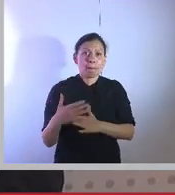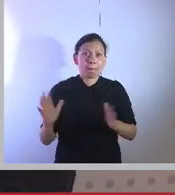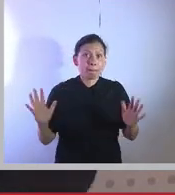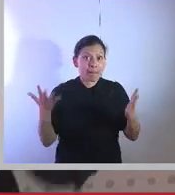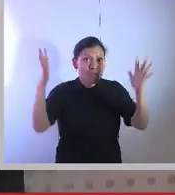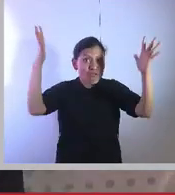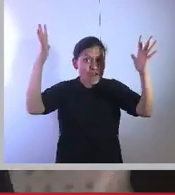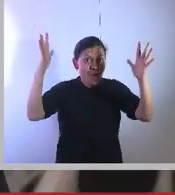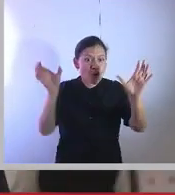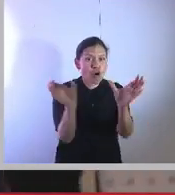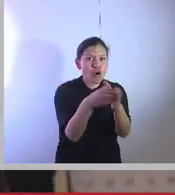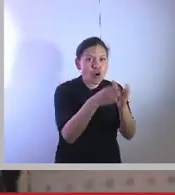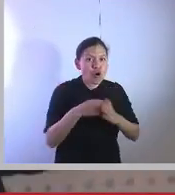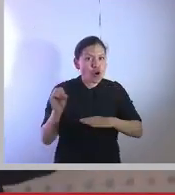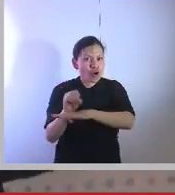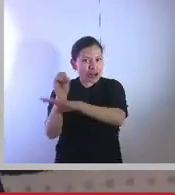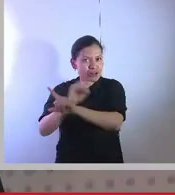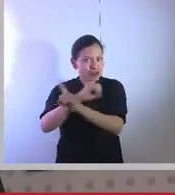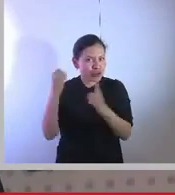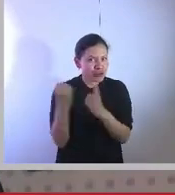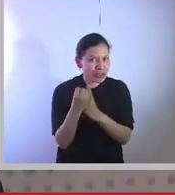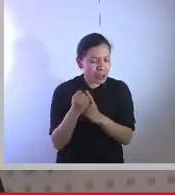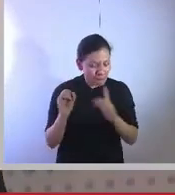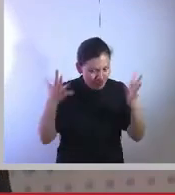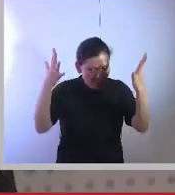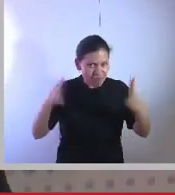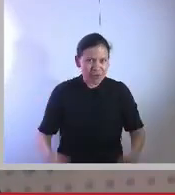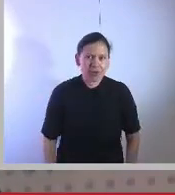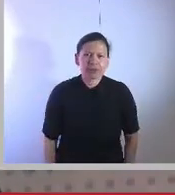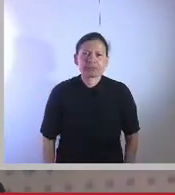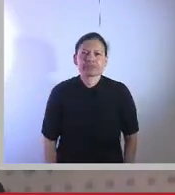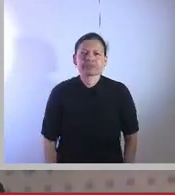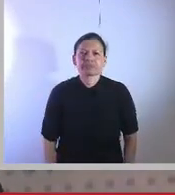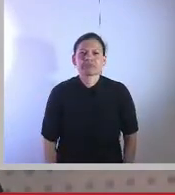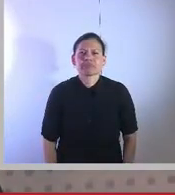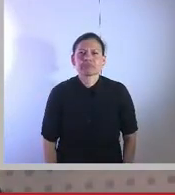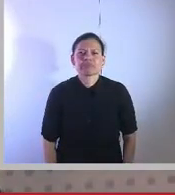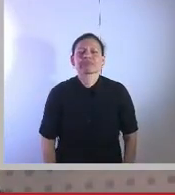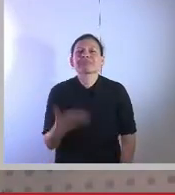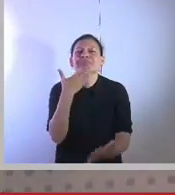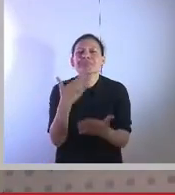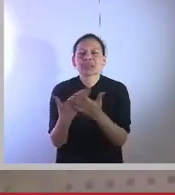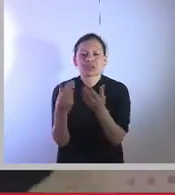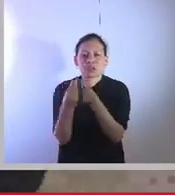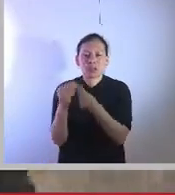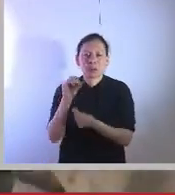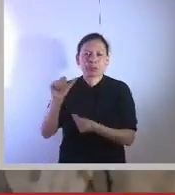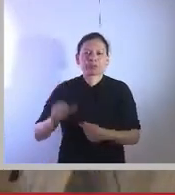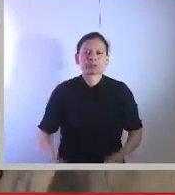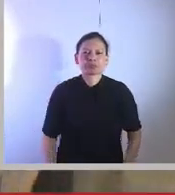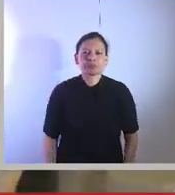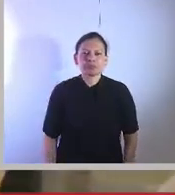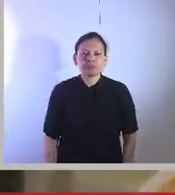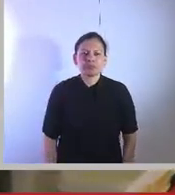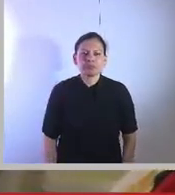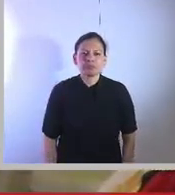nuestras organizaciones sociales en esta lucha! Muchas gracias, compañeros.